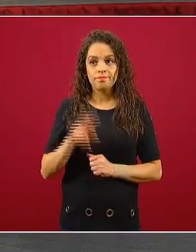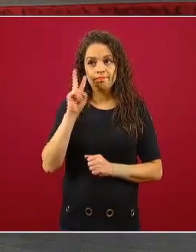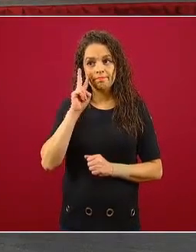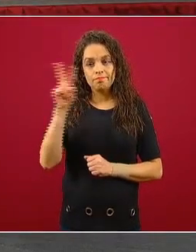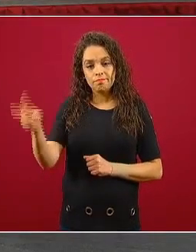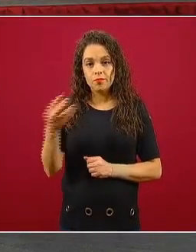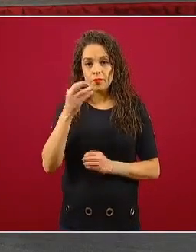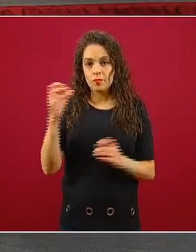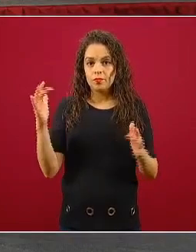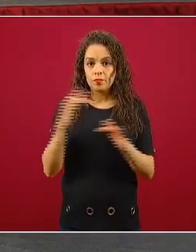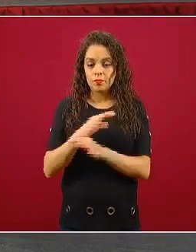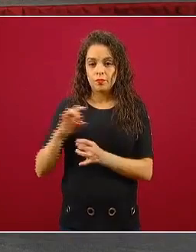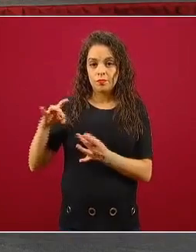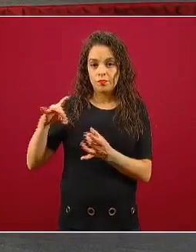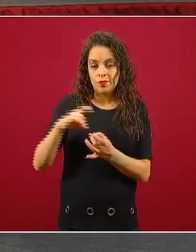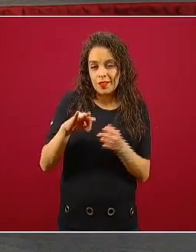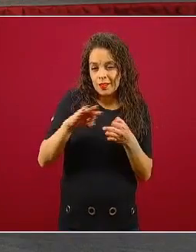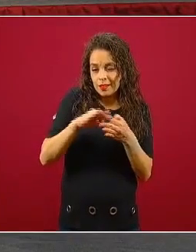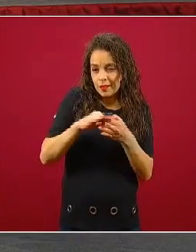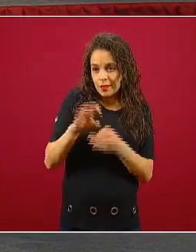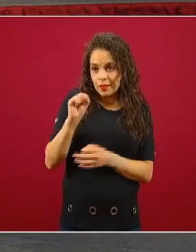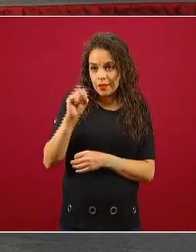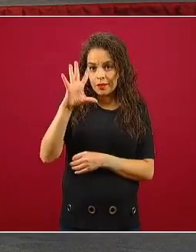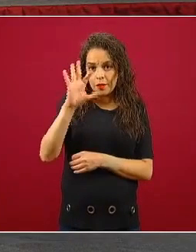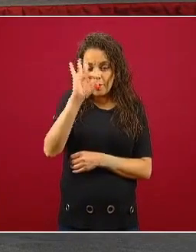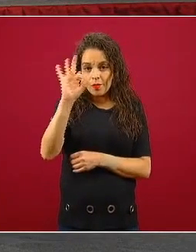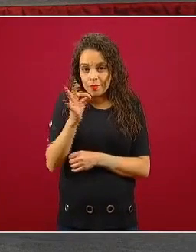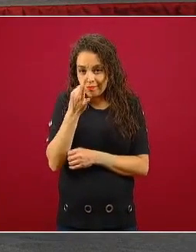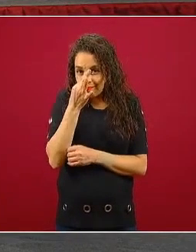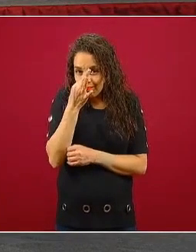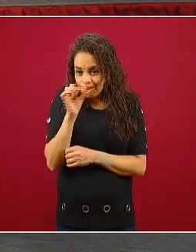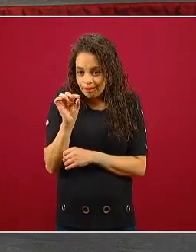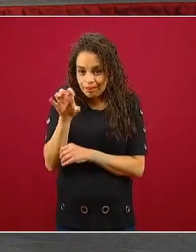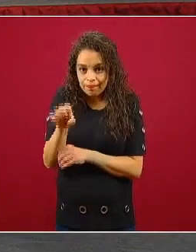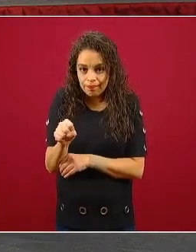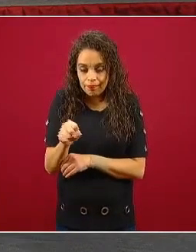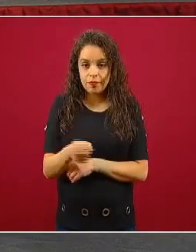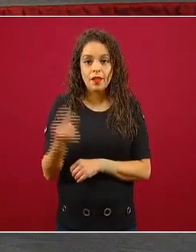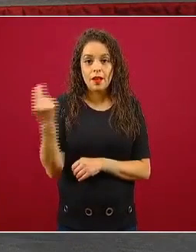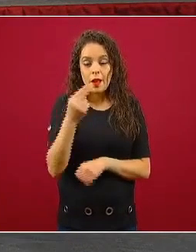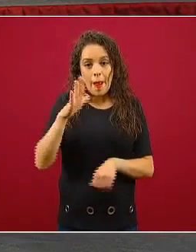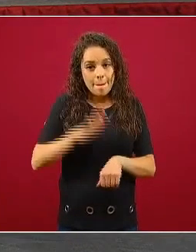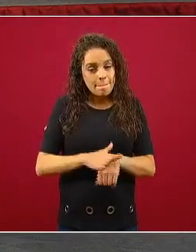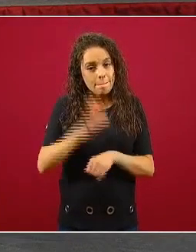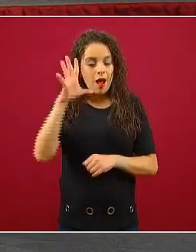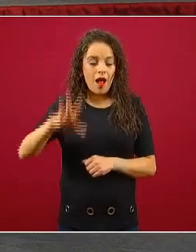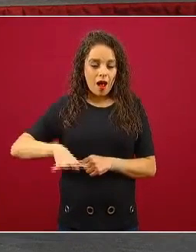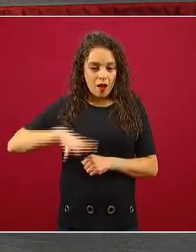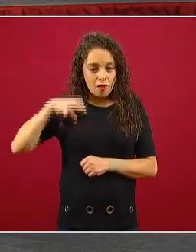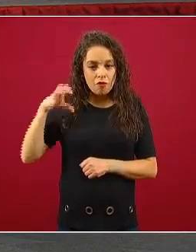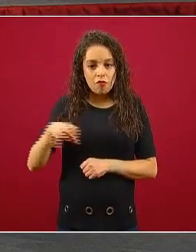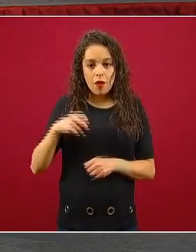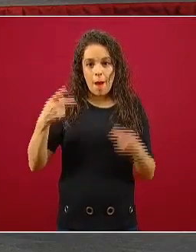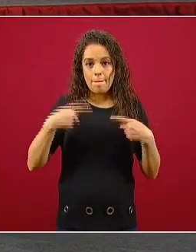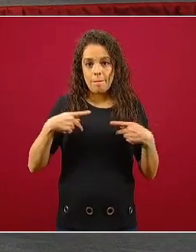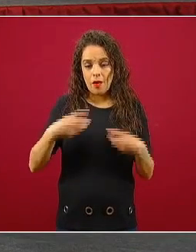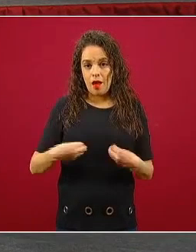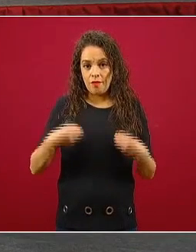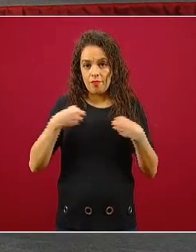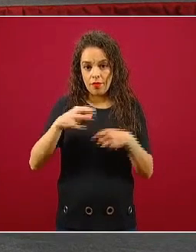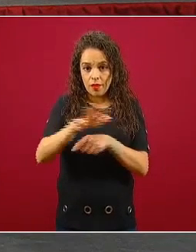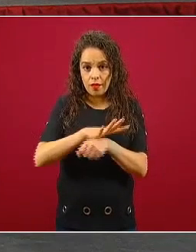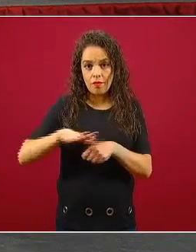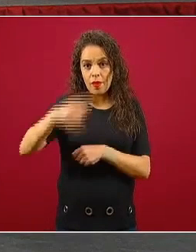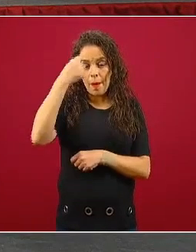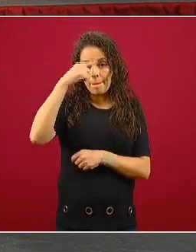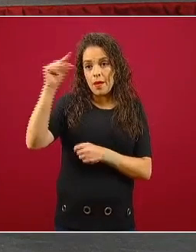al 65%, pero todavía con un esfuerzo más que puede hacer la población para reducir un poco más